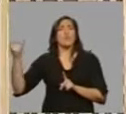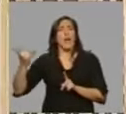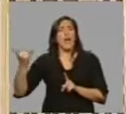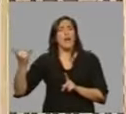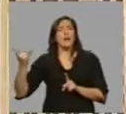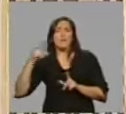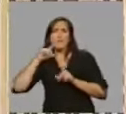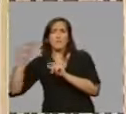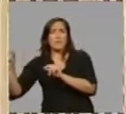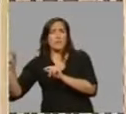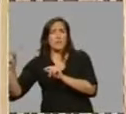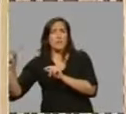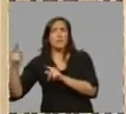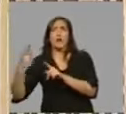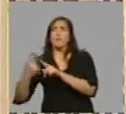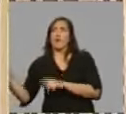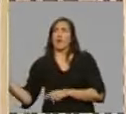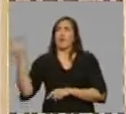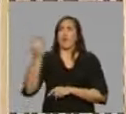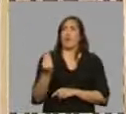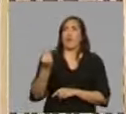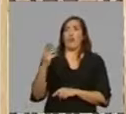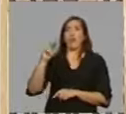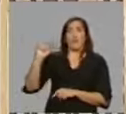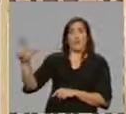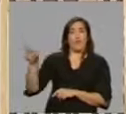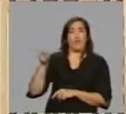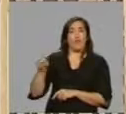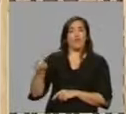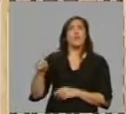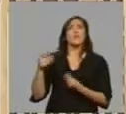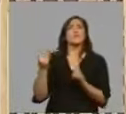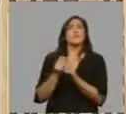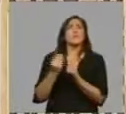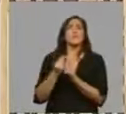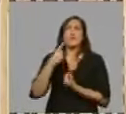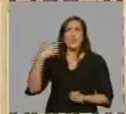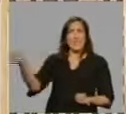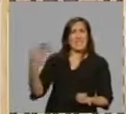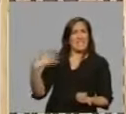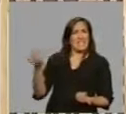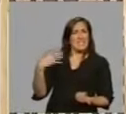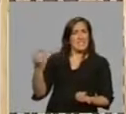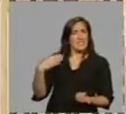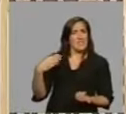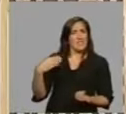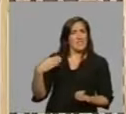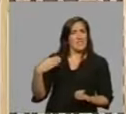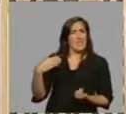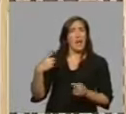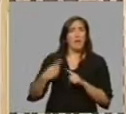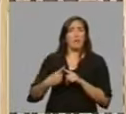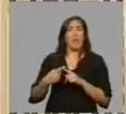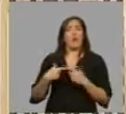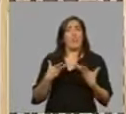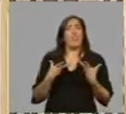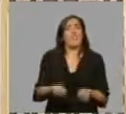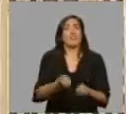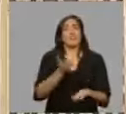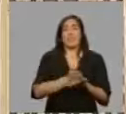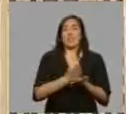cuanto a esa incorporación, a ese rol, quienes nos habían criticado por nuestra defensa de los